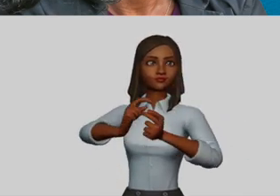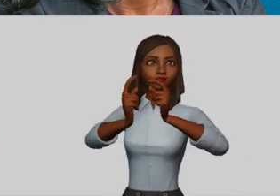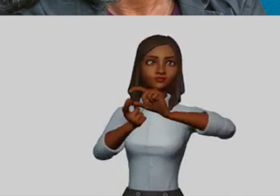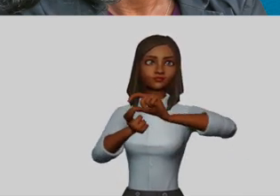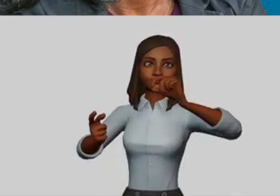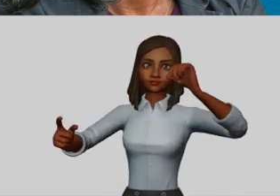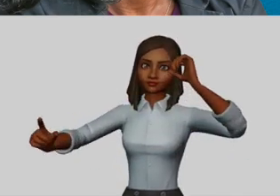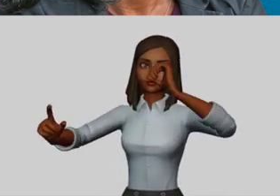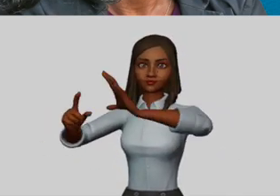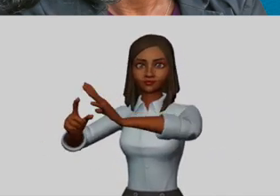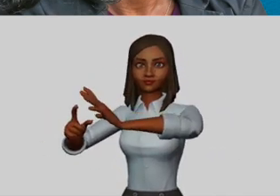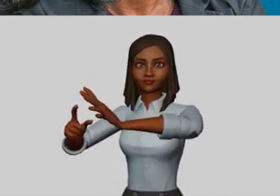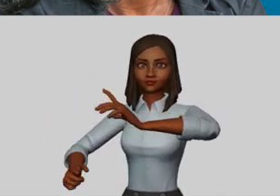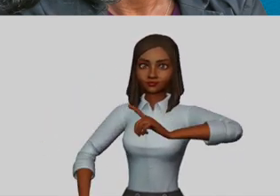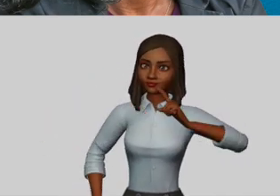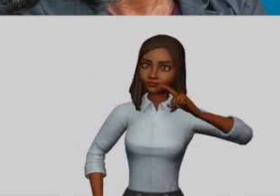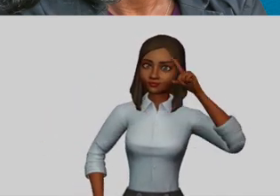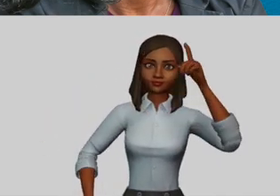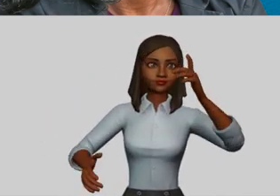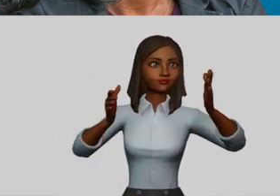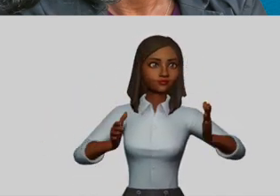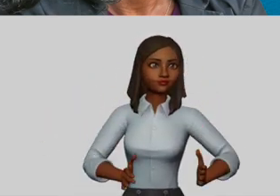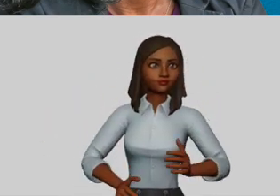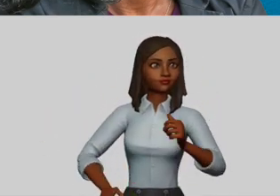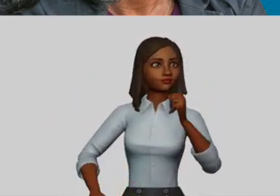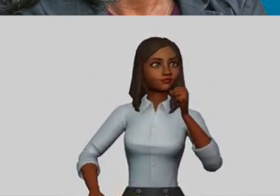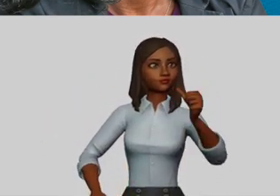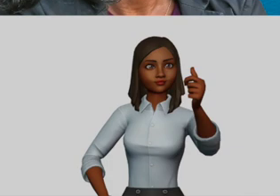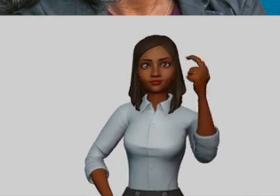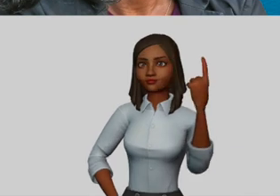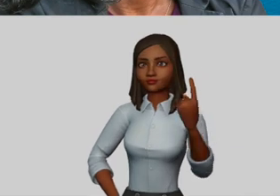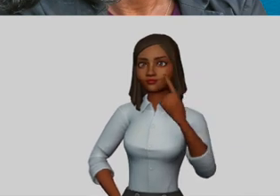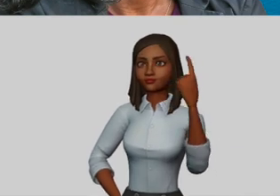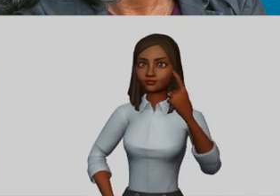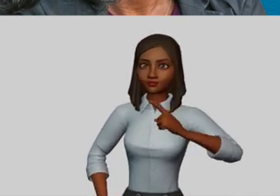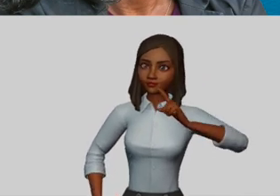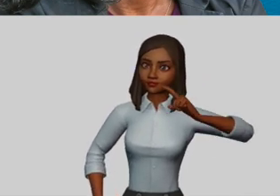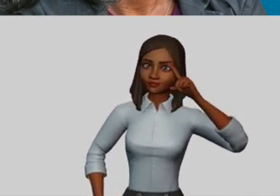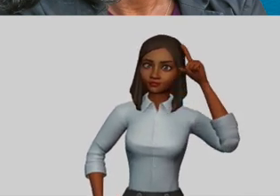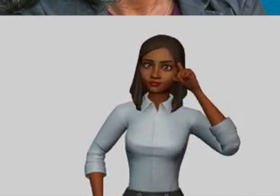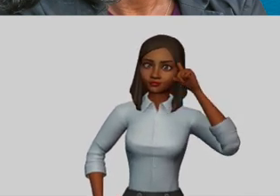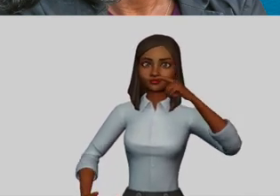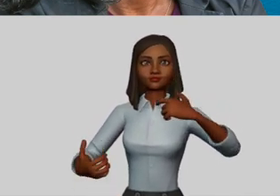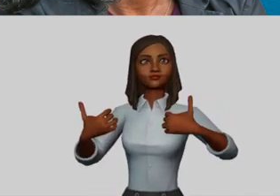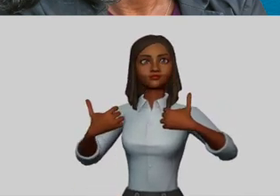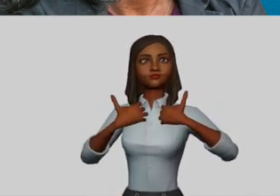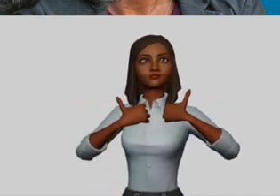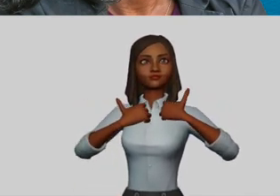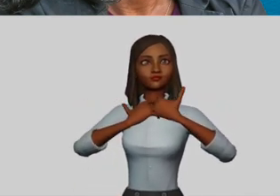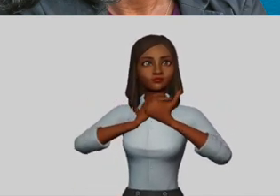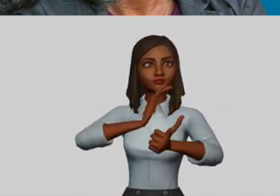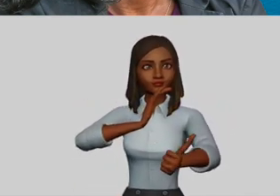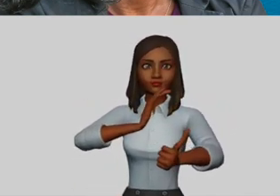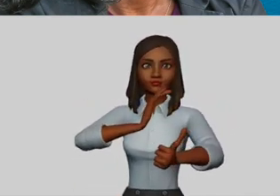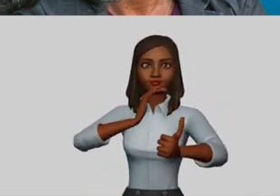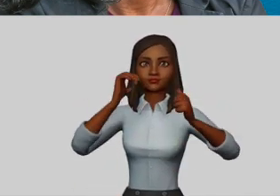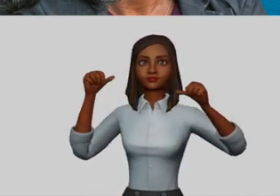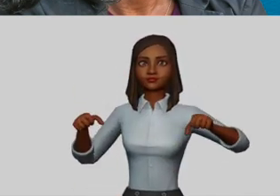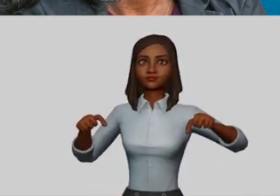diplomacia, el gobierno a veces se toma mucho para llegar a